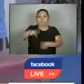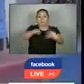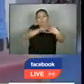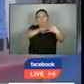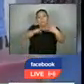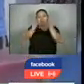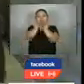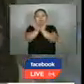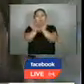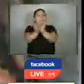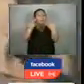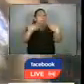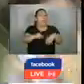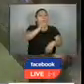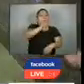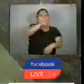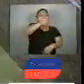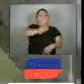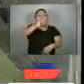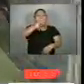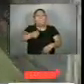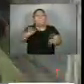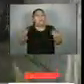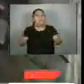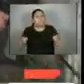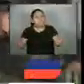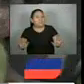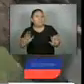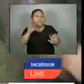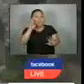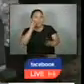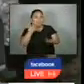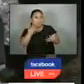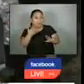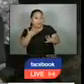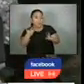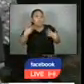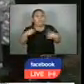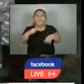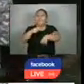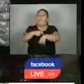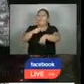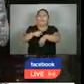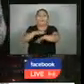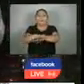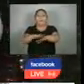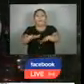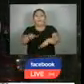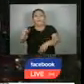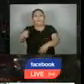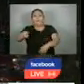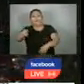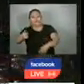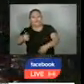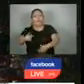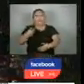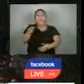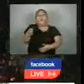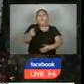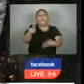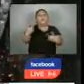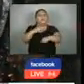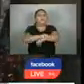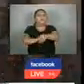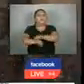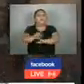país cumplirá dos meses de este régimen de excepción, que a pocos días de su finalización, la PNC reporta al menos